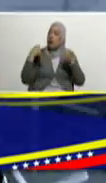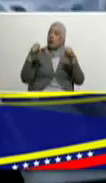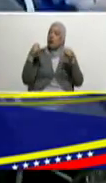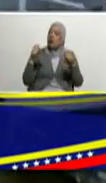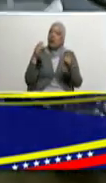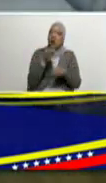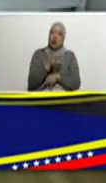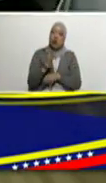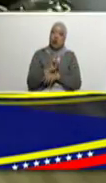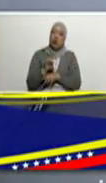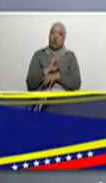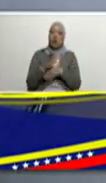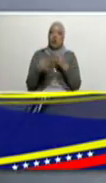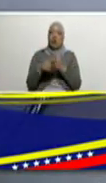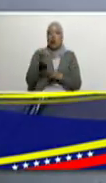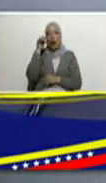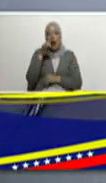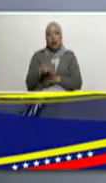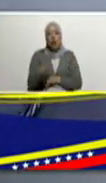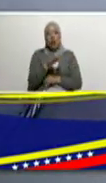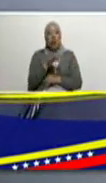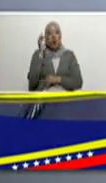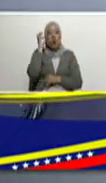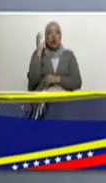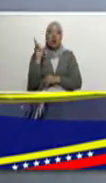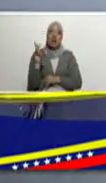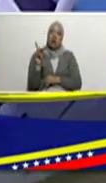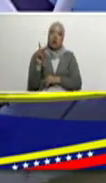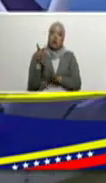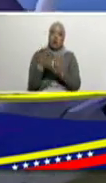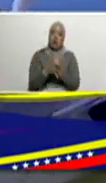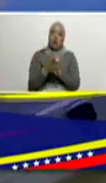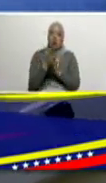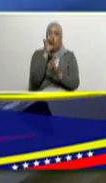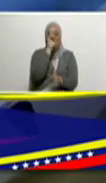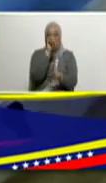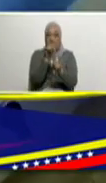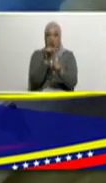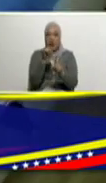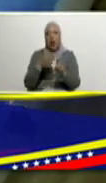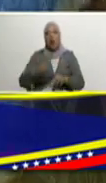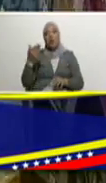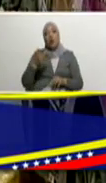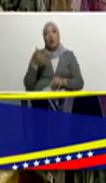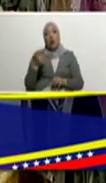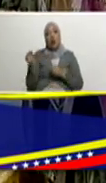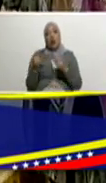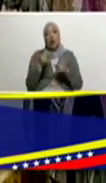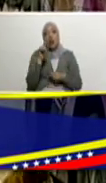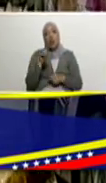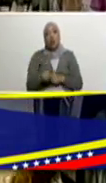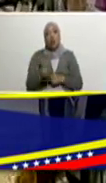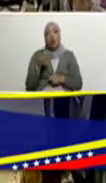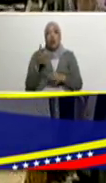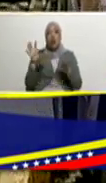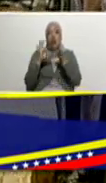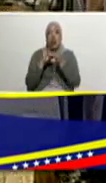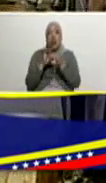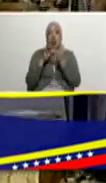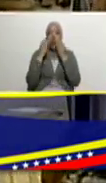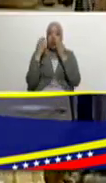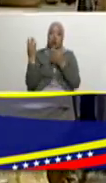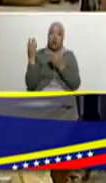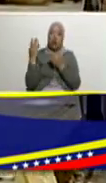y eficaz a todo el pueblo mujer según su mandato y orientación. Es importante destacar también que estas unidades